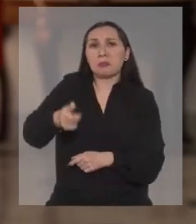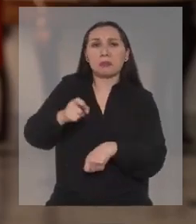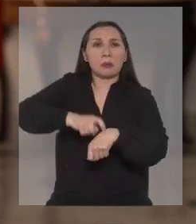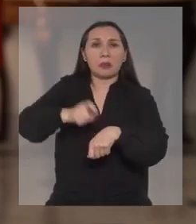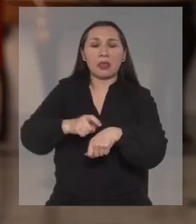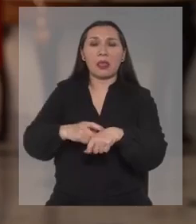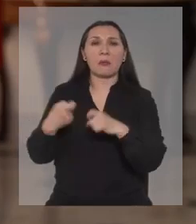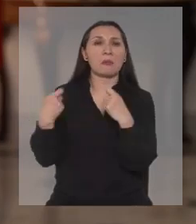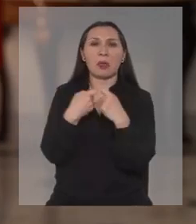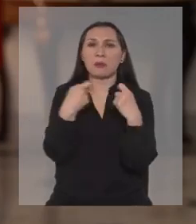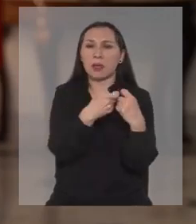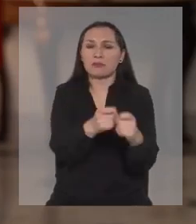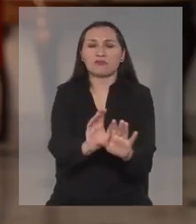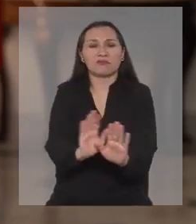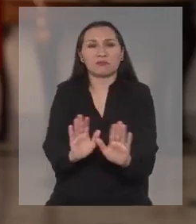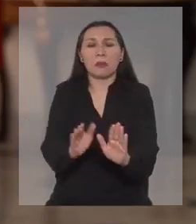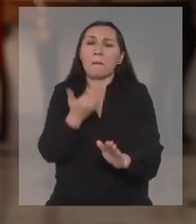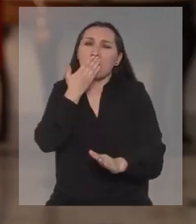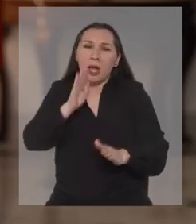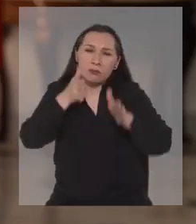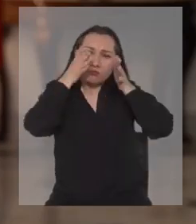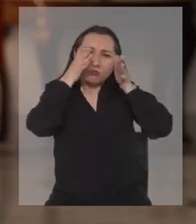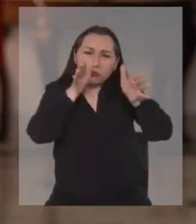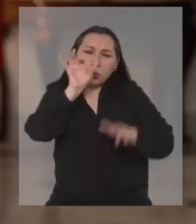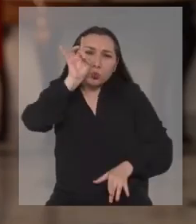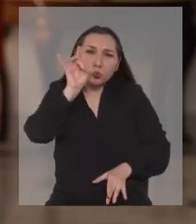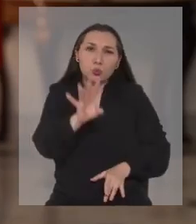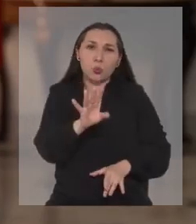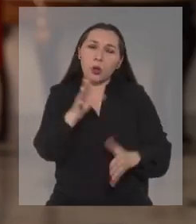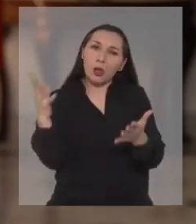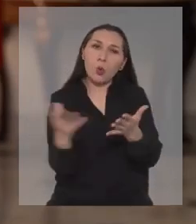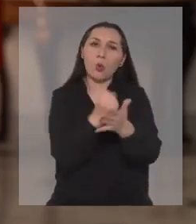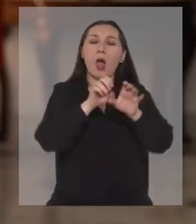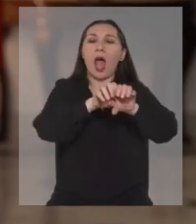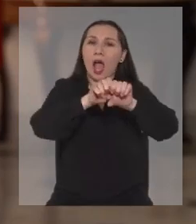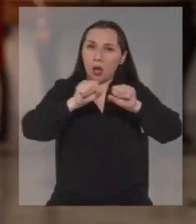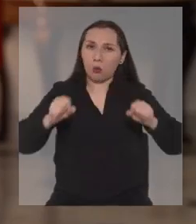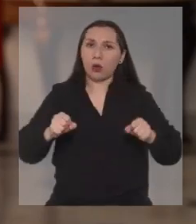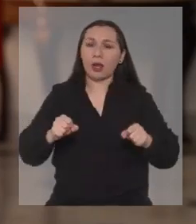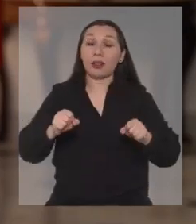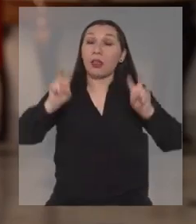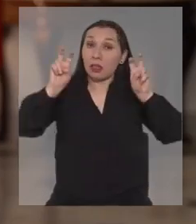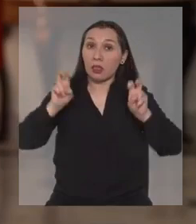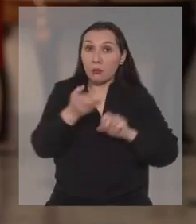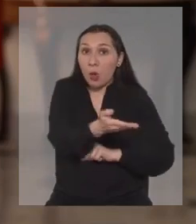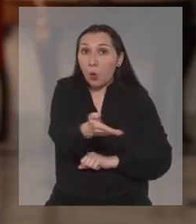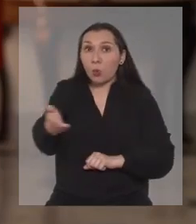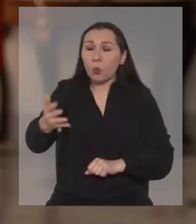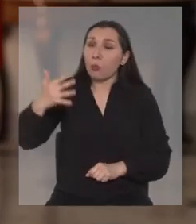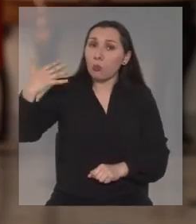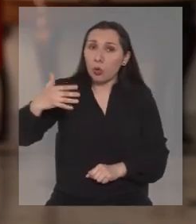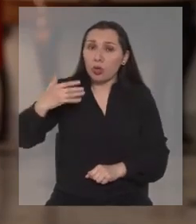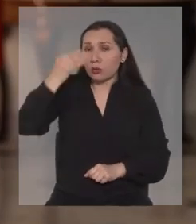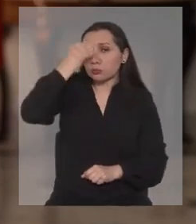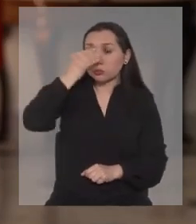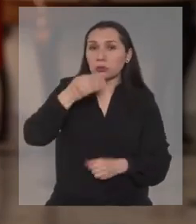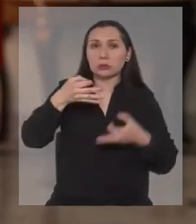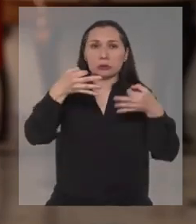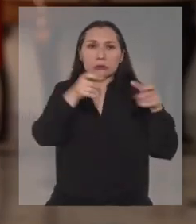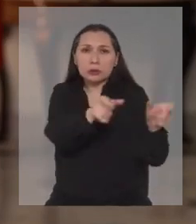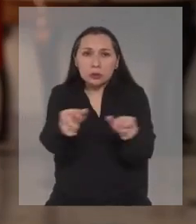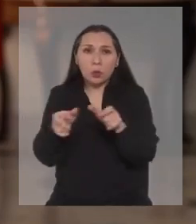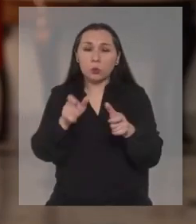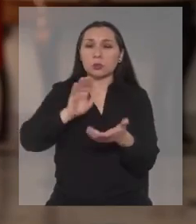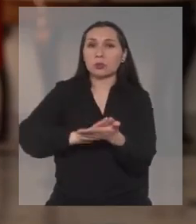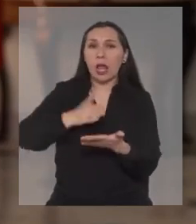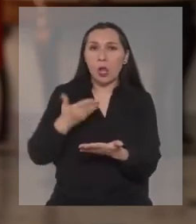cortoplacistas en peleas y concentrémonos exclusivamente en alcanzar acuerdos en los temas que a ustedes les importan